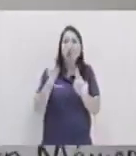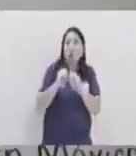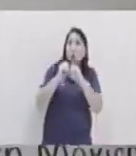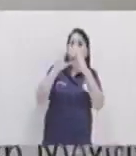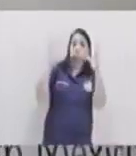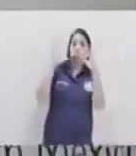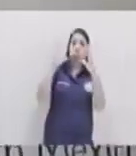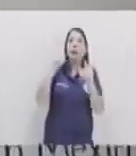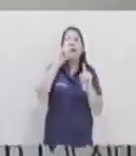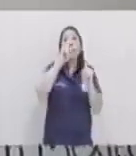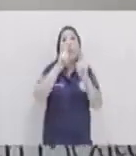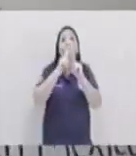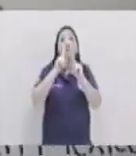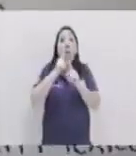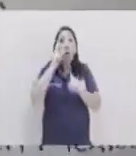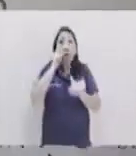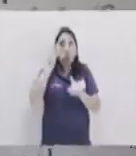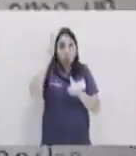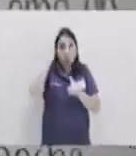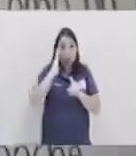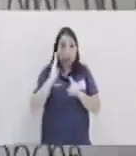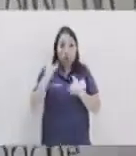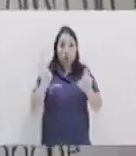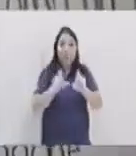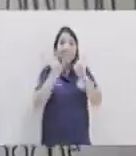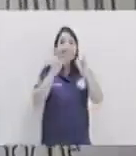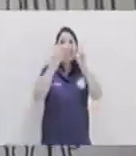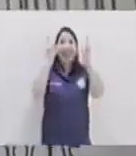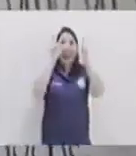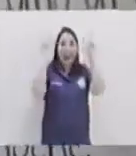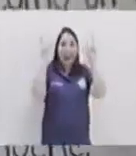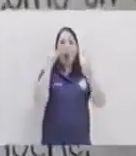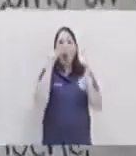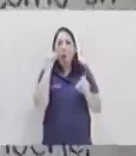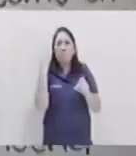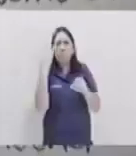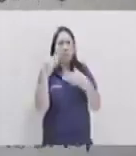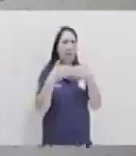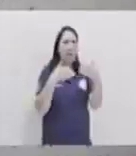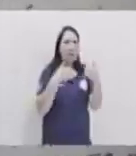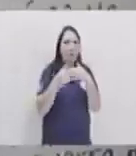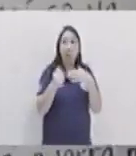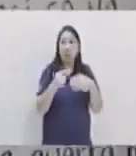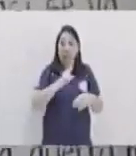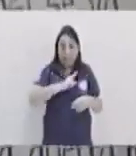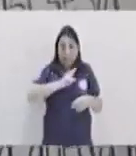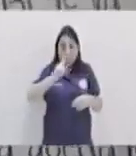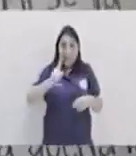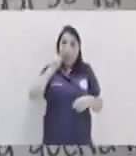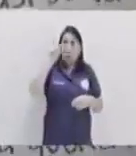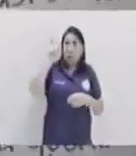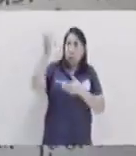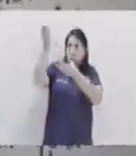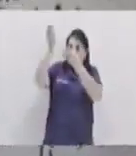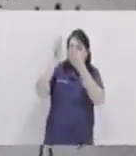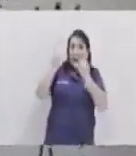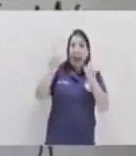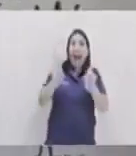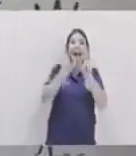gobierna y preserva, que crea con solo decir, sea hombre, sea mujer. El ser que pusiste y criaste, que vive libre y sin